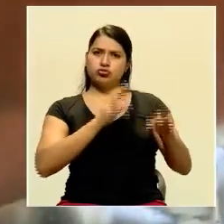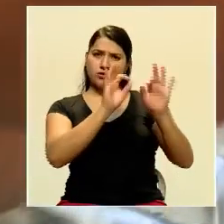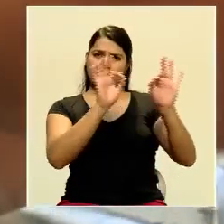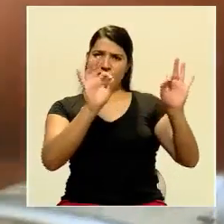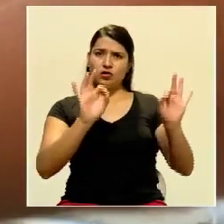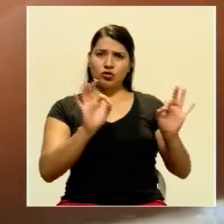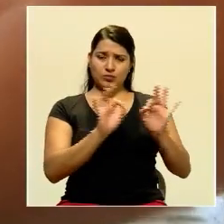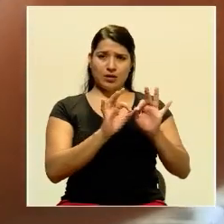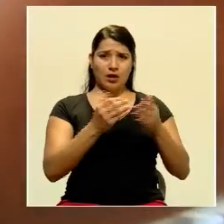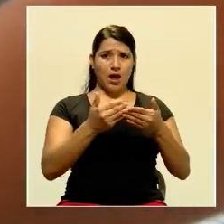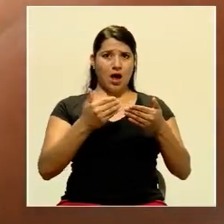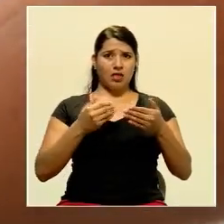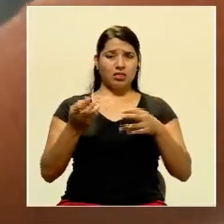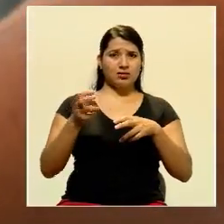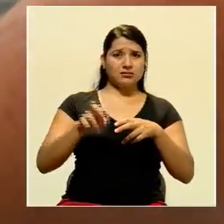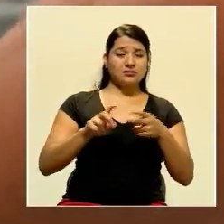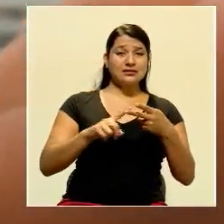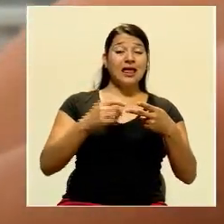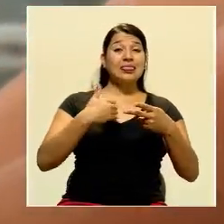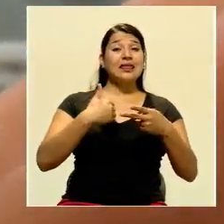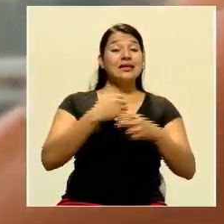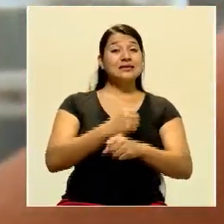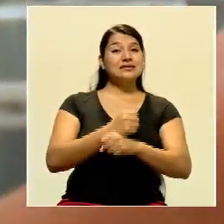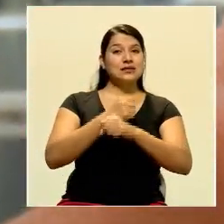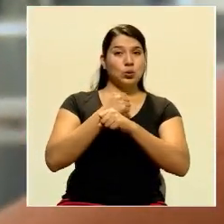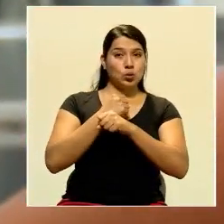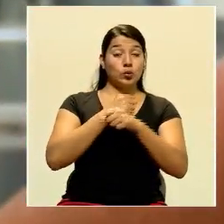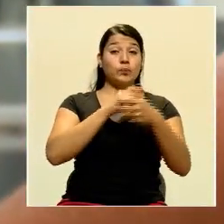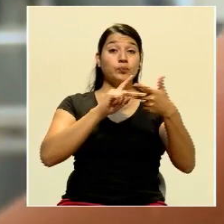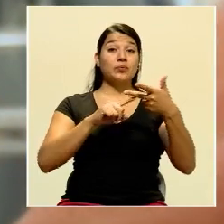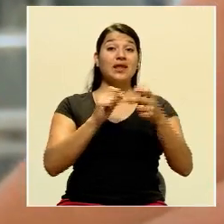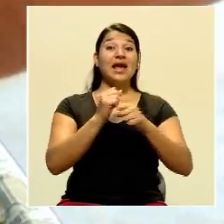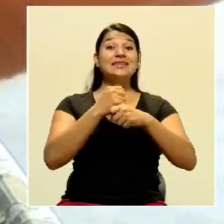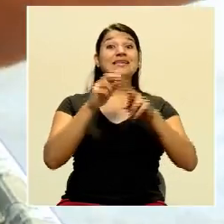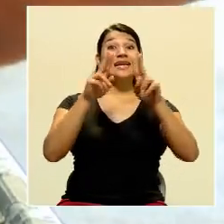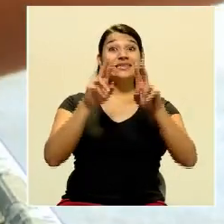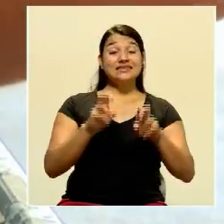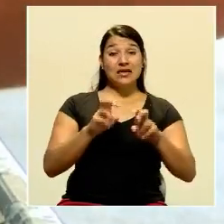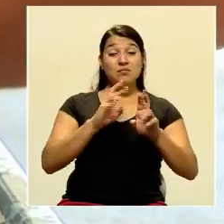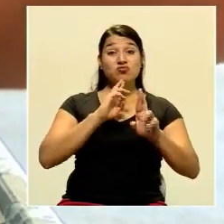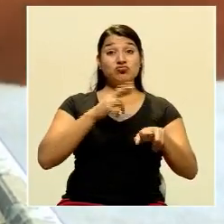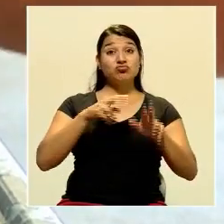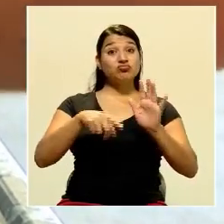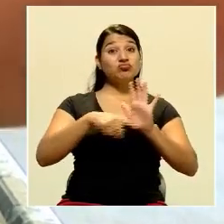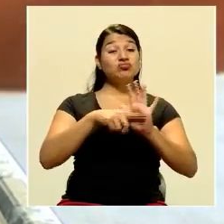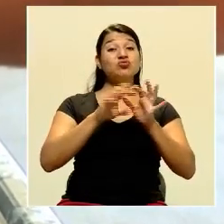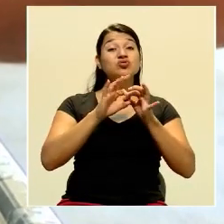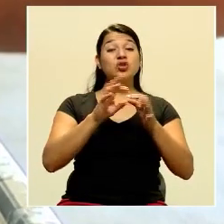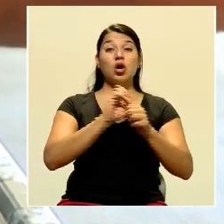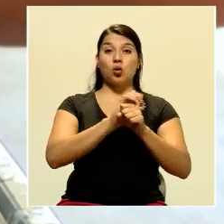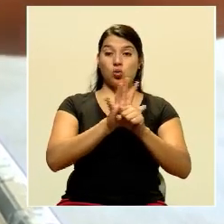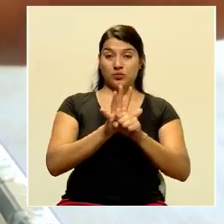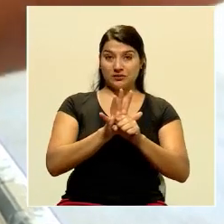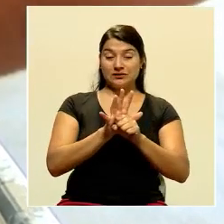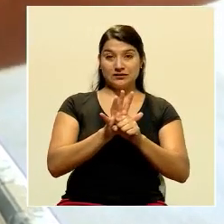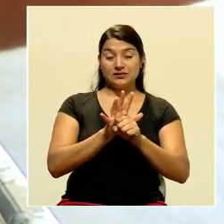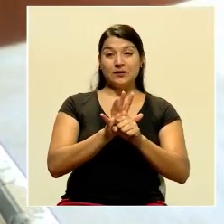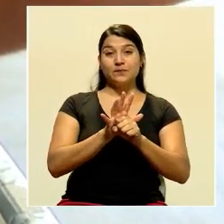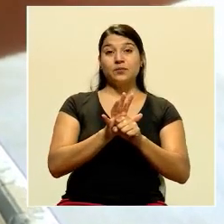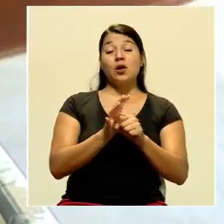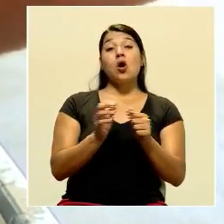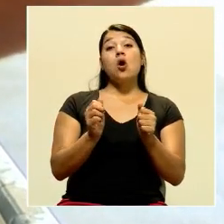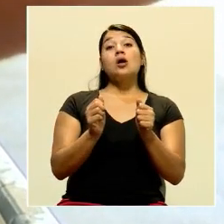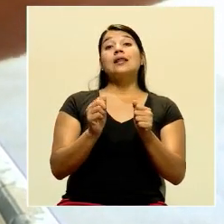el avión y contar con un seguro y la muestra de PCR que se solicitará de ahora en adelante